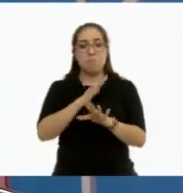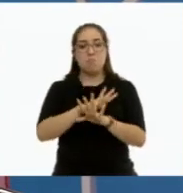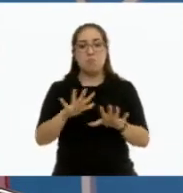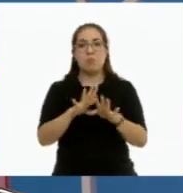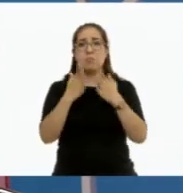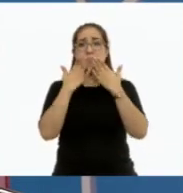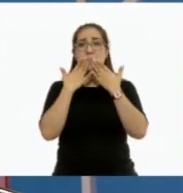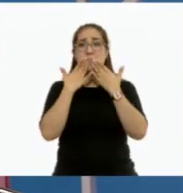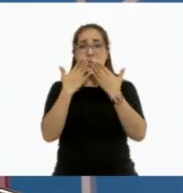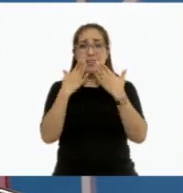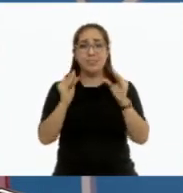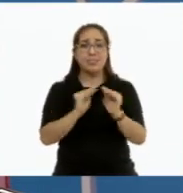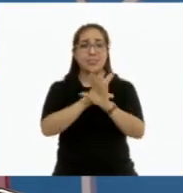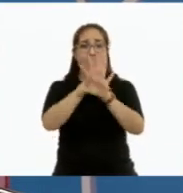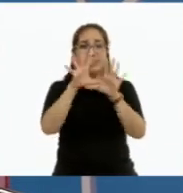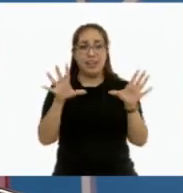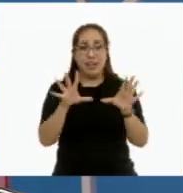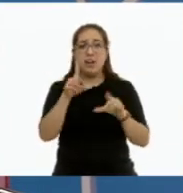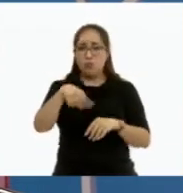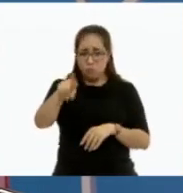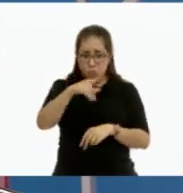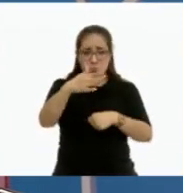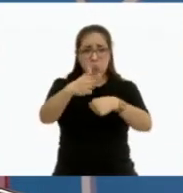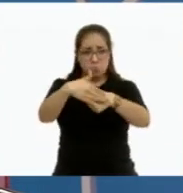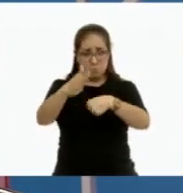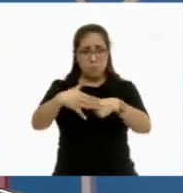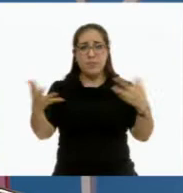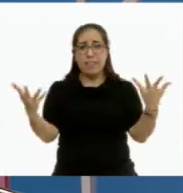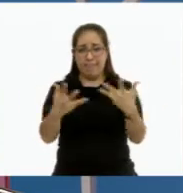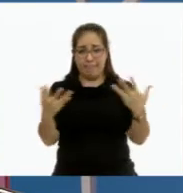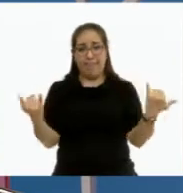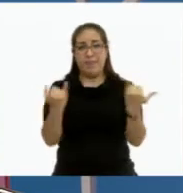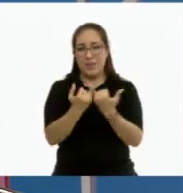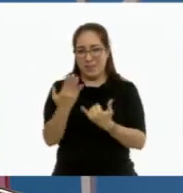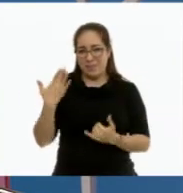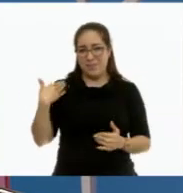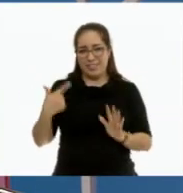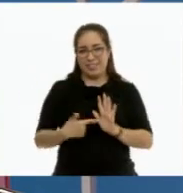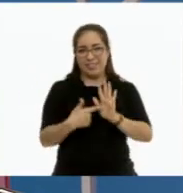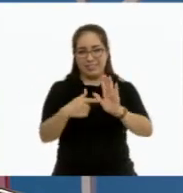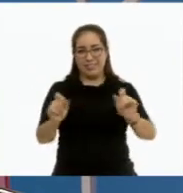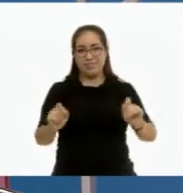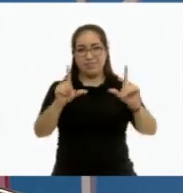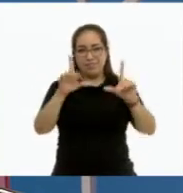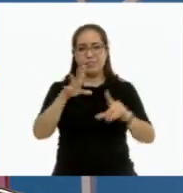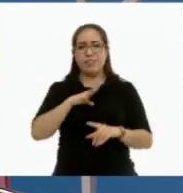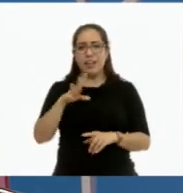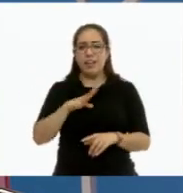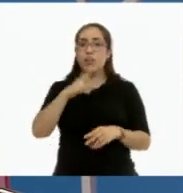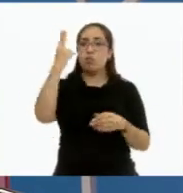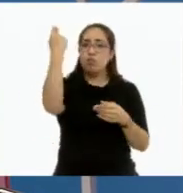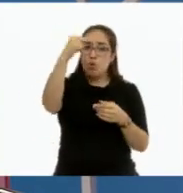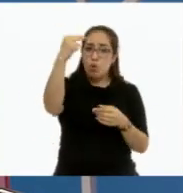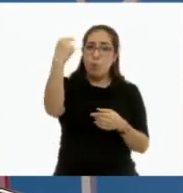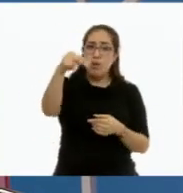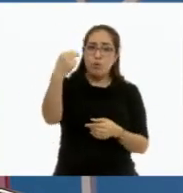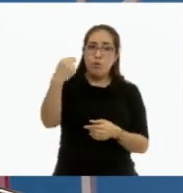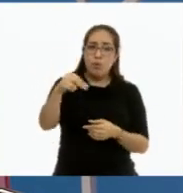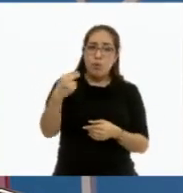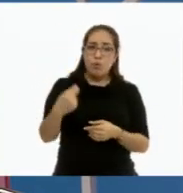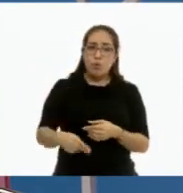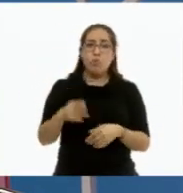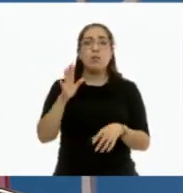mucha utilidad y los invito a hacer un esquema como el que les presentamos, donde vengan los nombres de